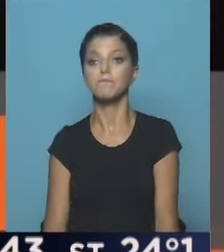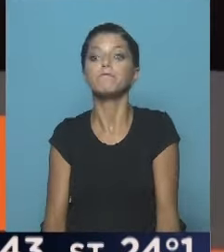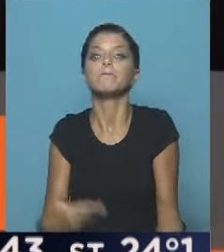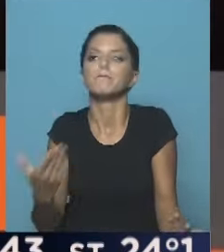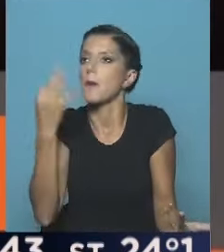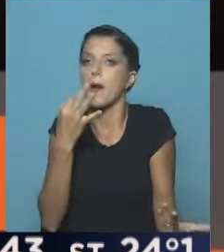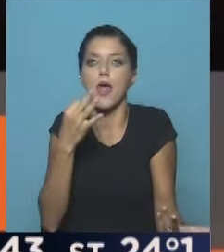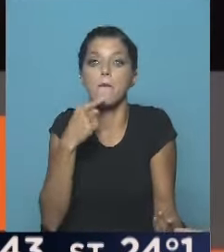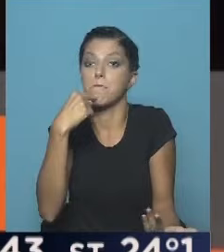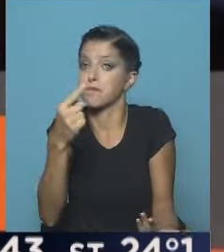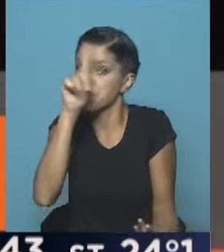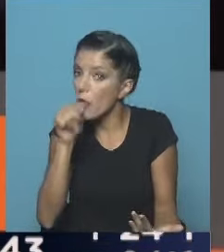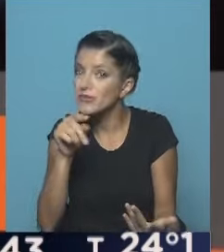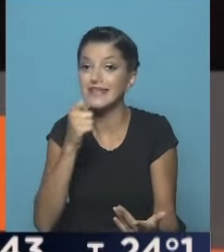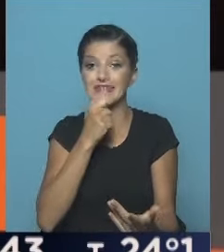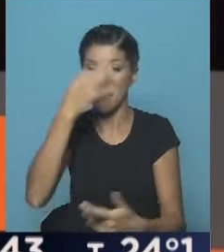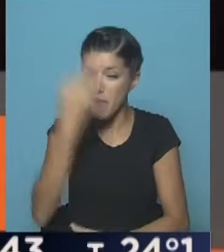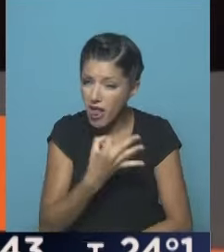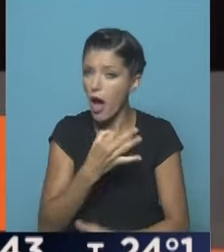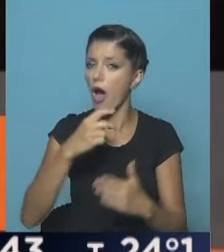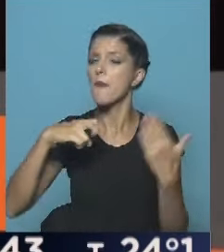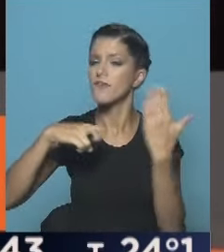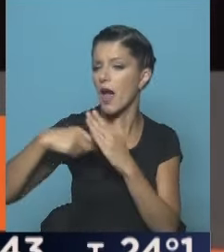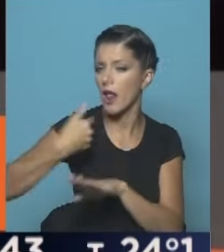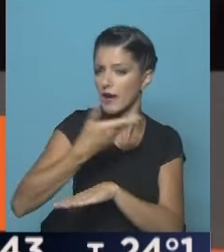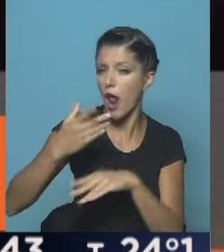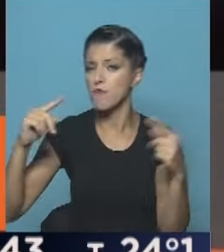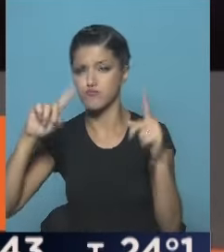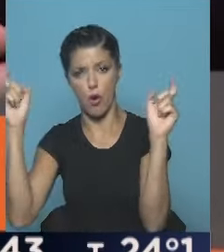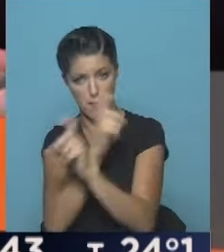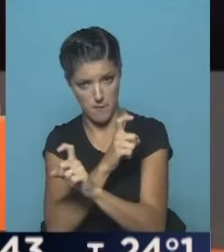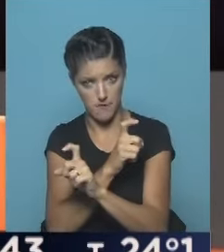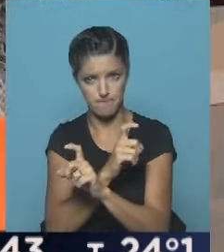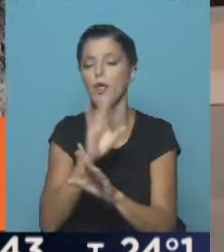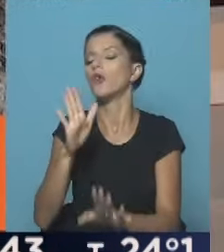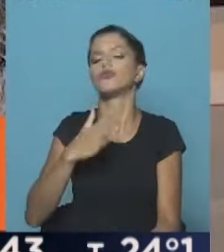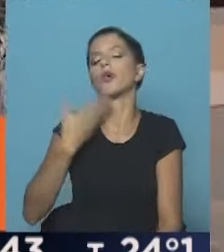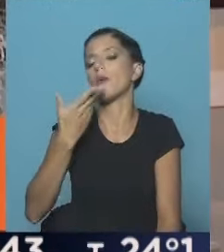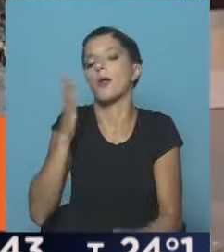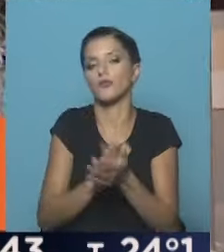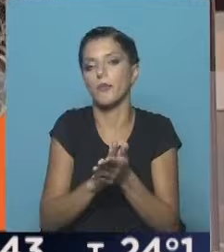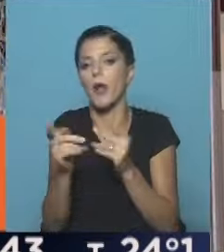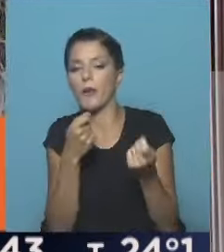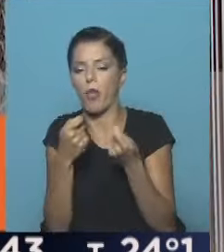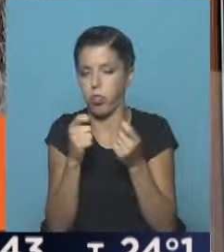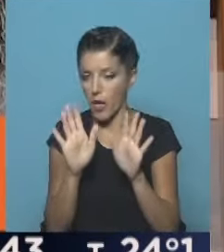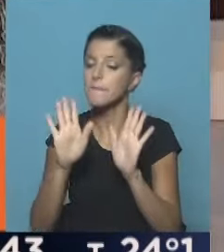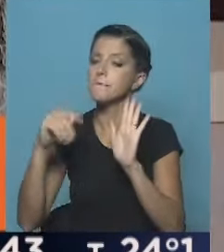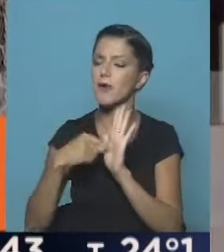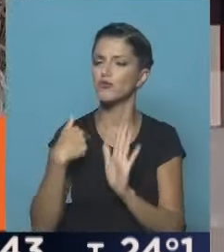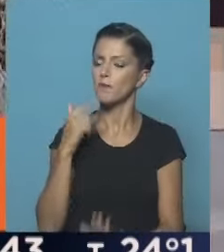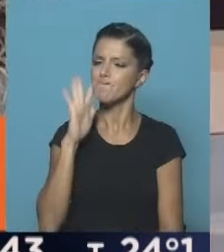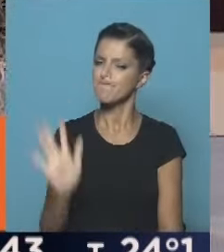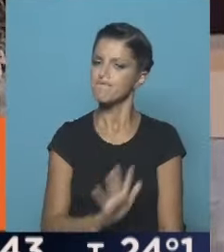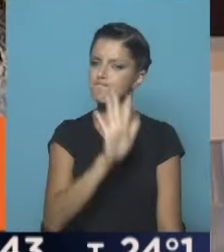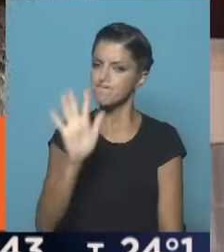la fiscal general. Porque si nosotros planteamos esto, yo no quiero hablar de teorías conspirativas, ni mucho menos, pero digamos, lo que me llama la atención